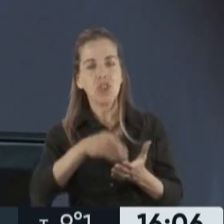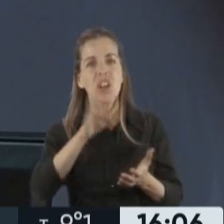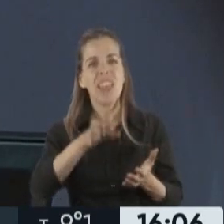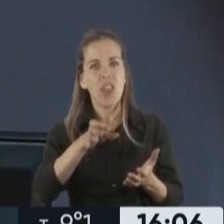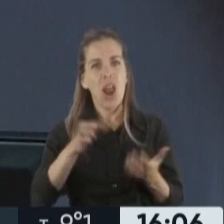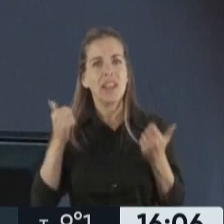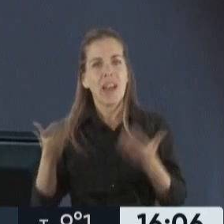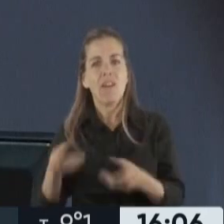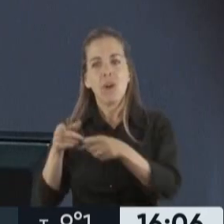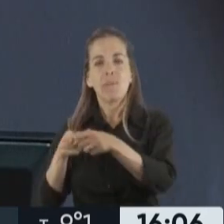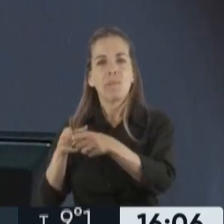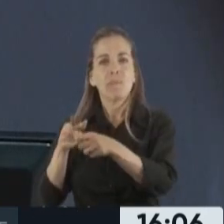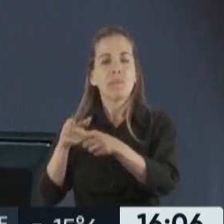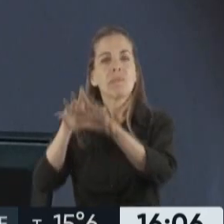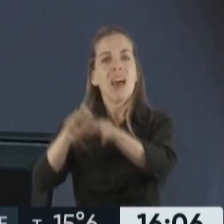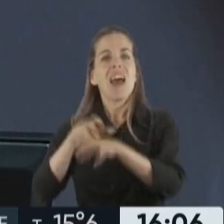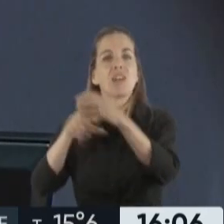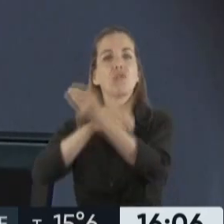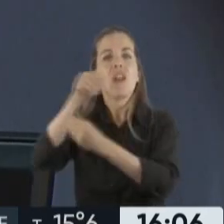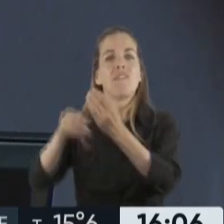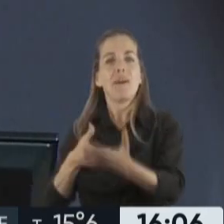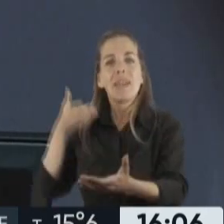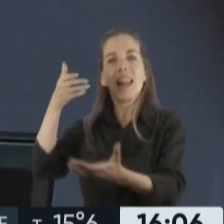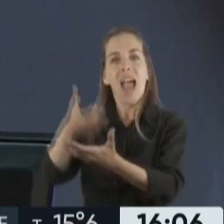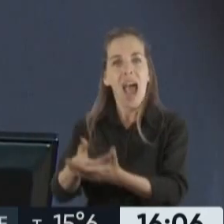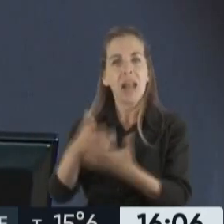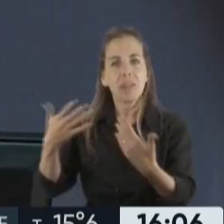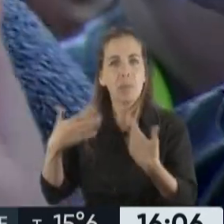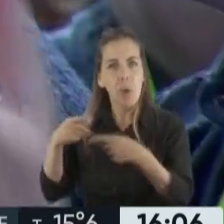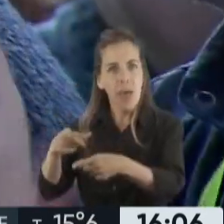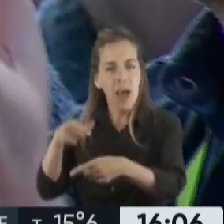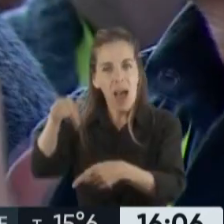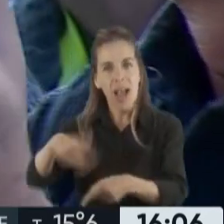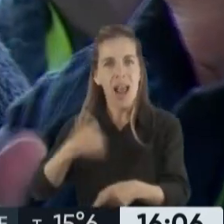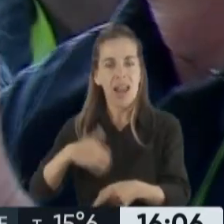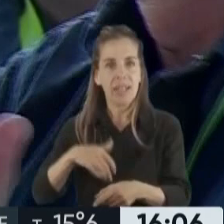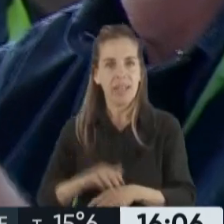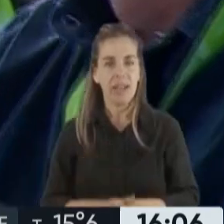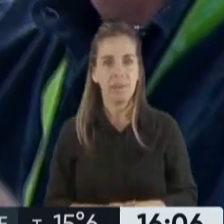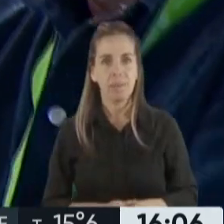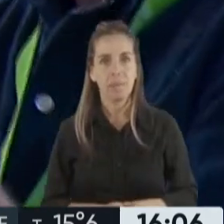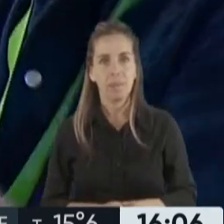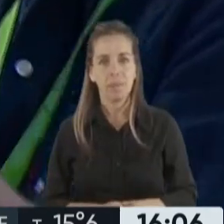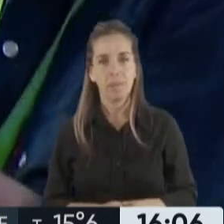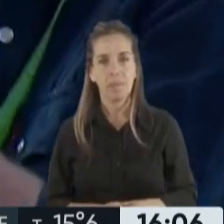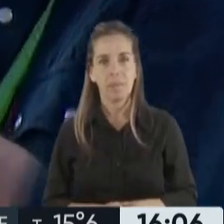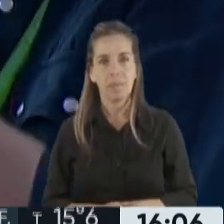agricultura familiar, para que la agricultura familiar pueda hacerse realidad en la Argentina.